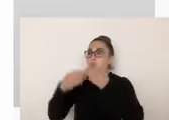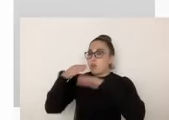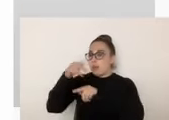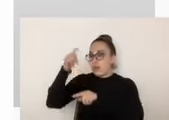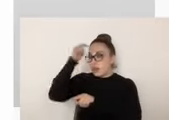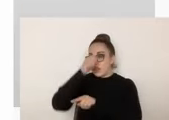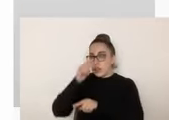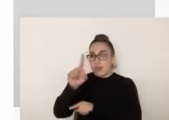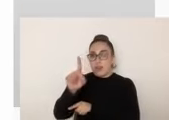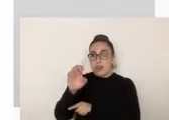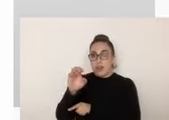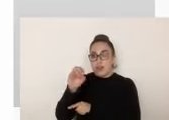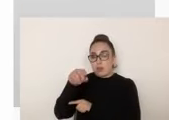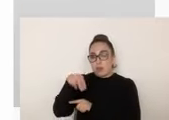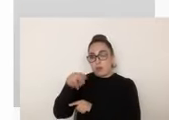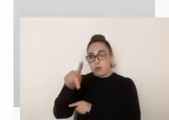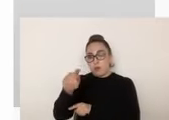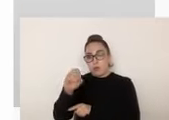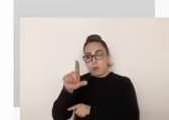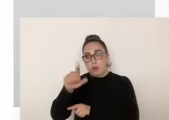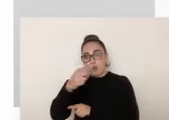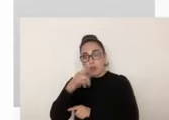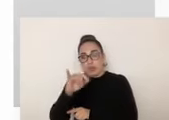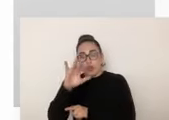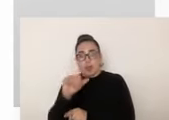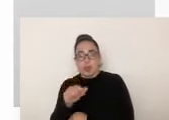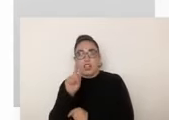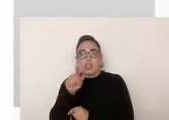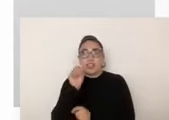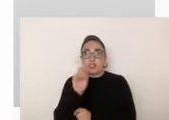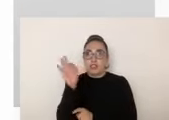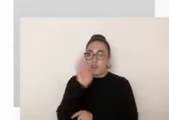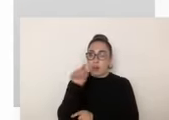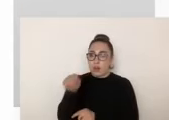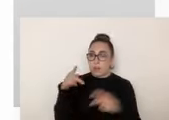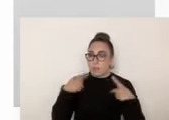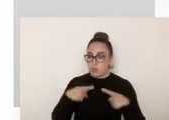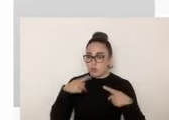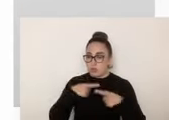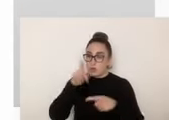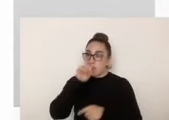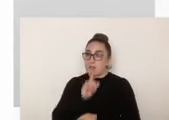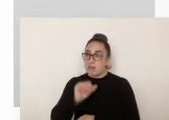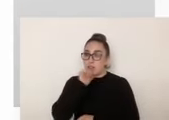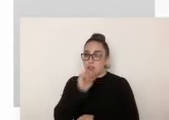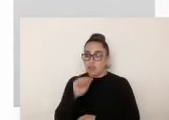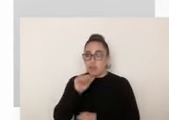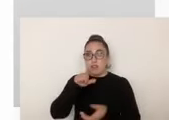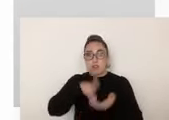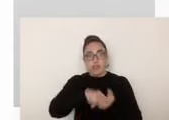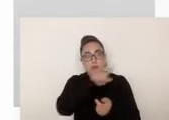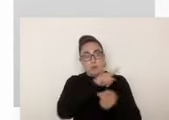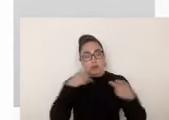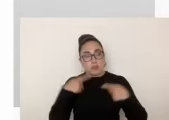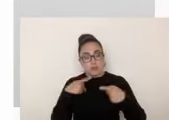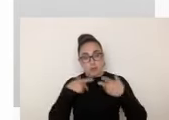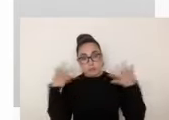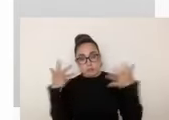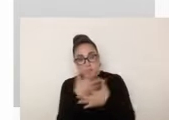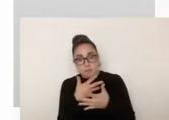llaman los thresholds, los límites. Si mentir va a salvar a 10 personas, ya miento. Es decir, ¿dónde se pone el